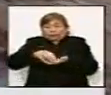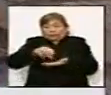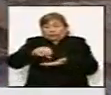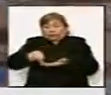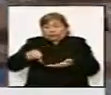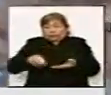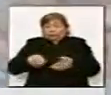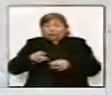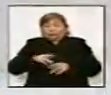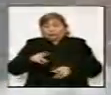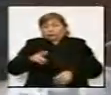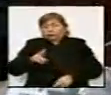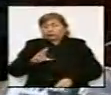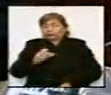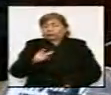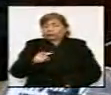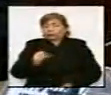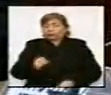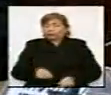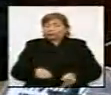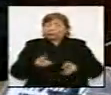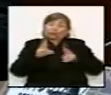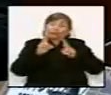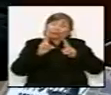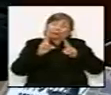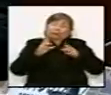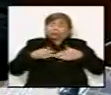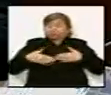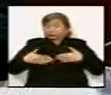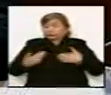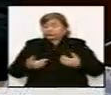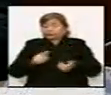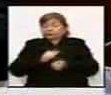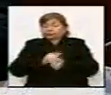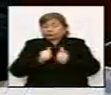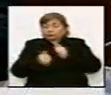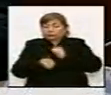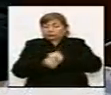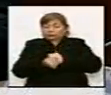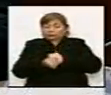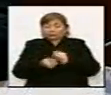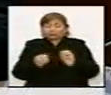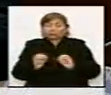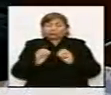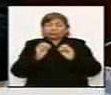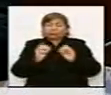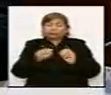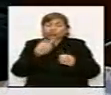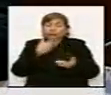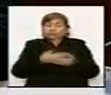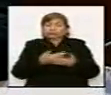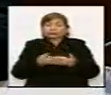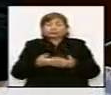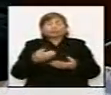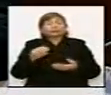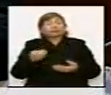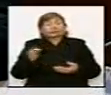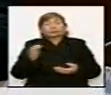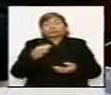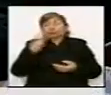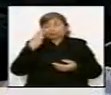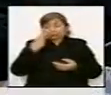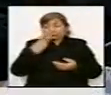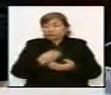en zonas rurales. Ojalá que podamos nosotros hacer las modificaciones en cuanto se refiere, por ejemplo, a las dietas que siempre lo han